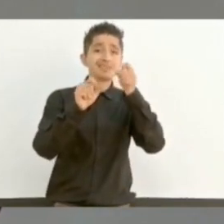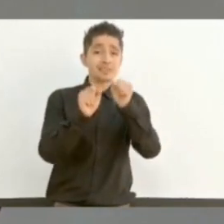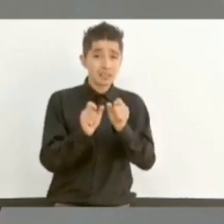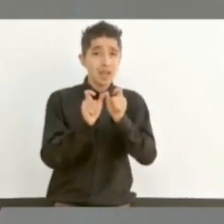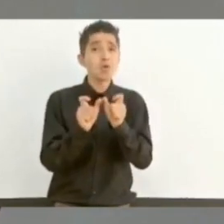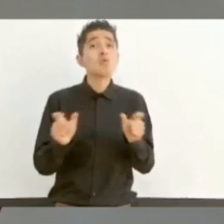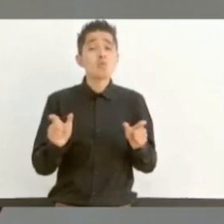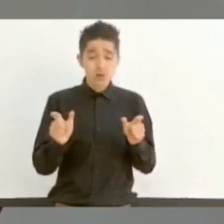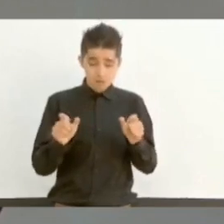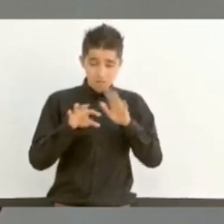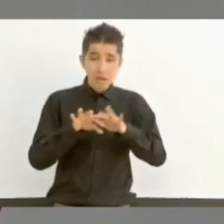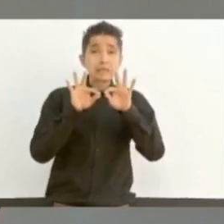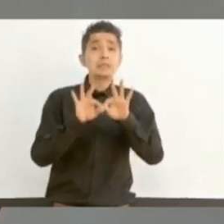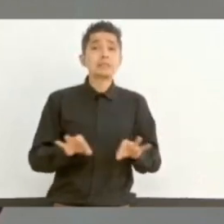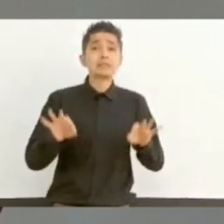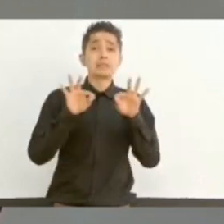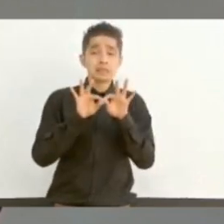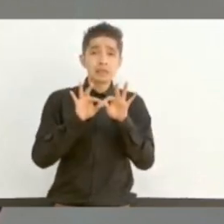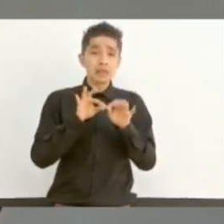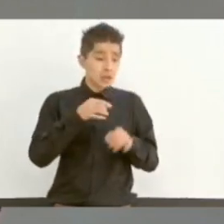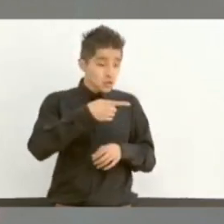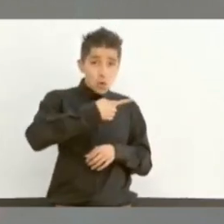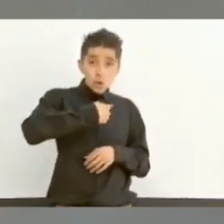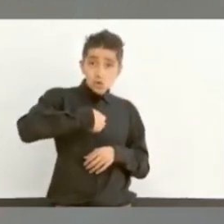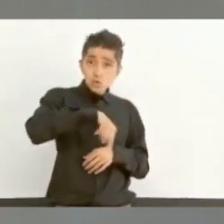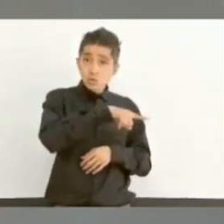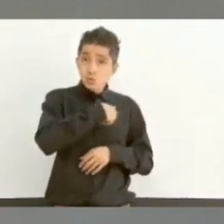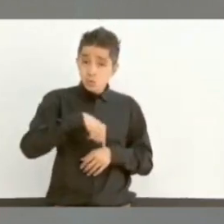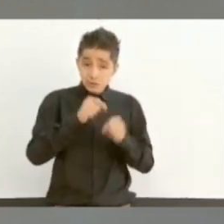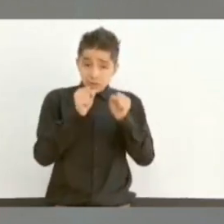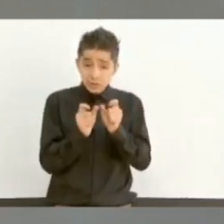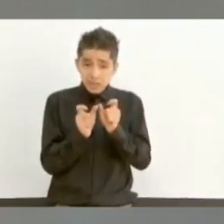La seguridad para nosotros es